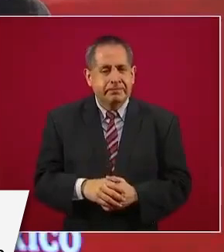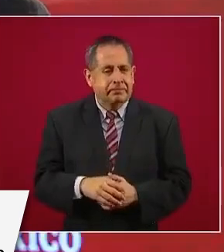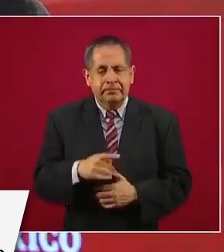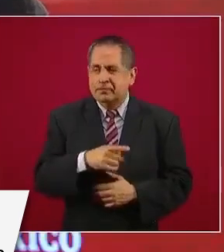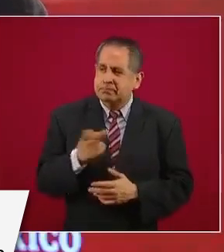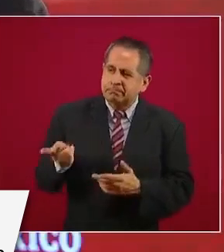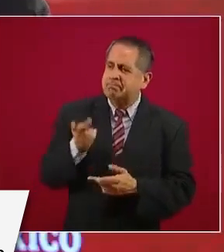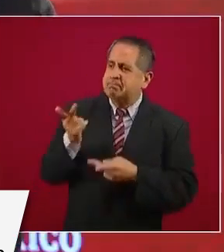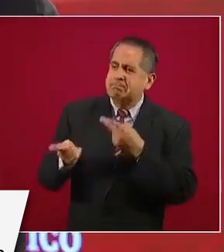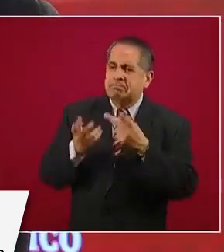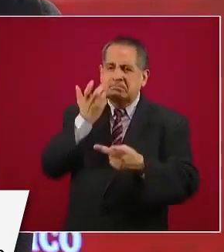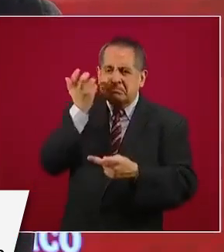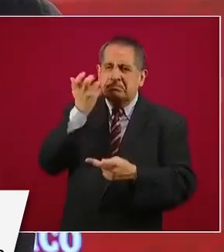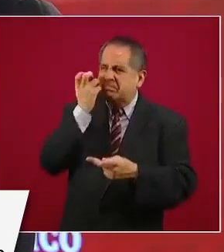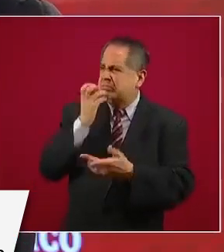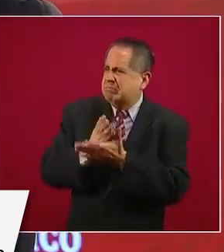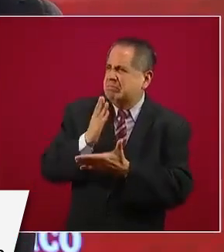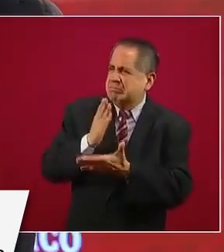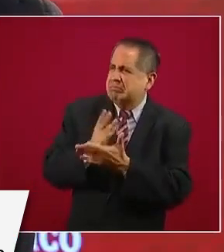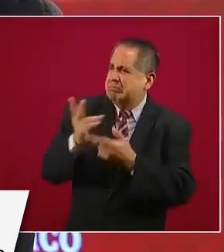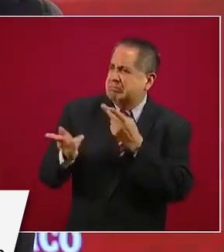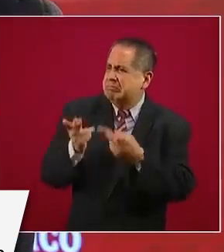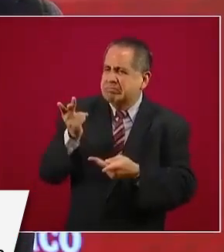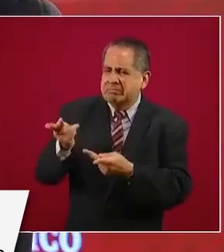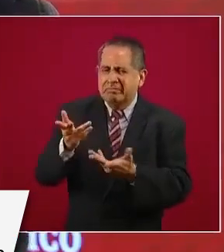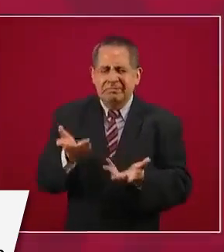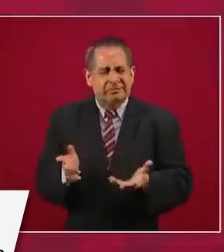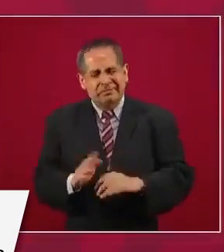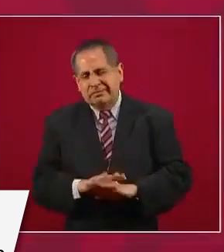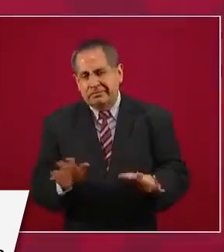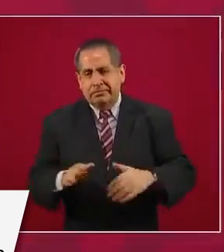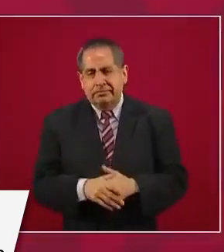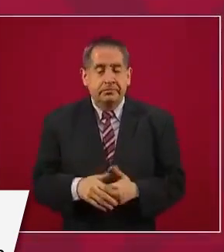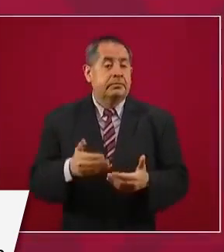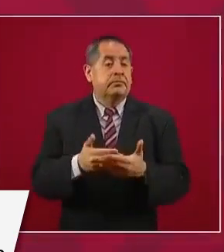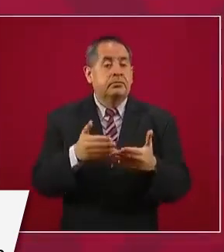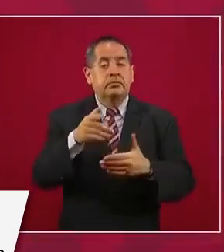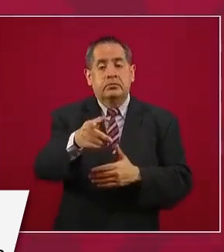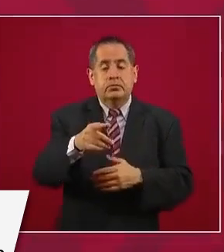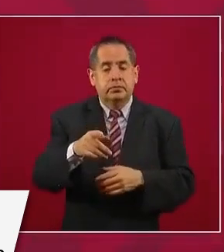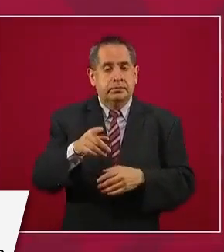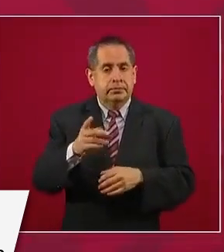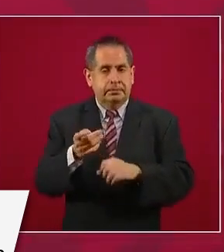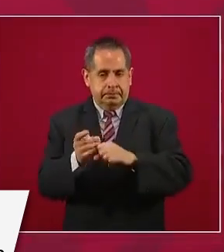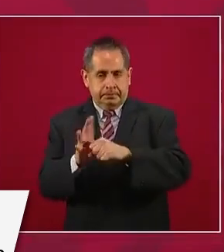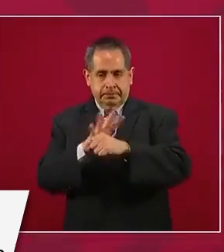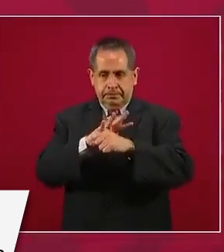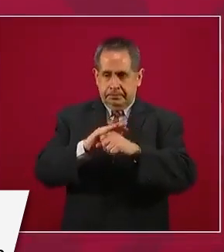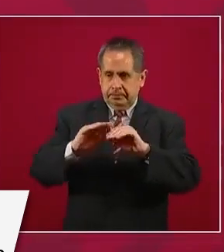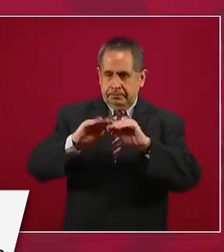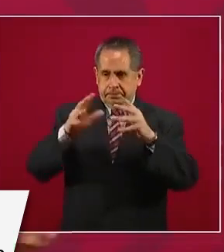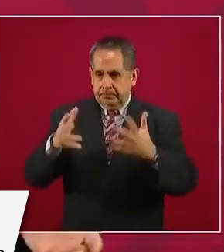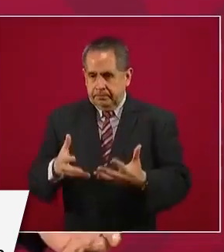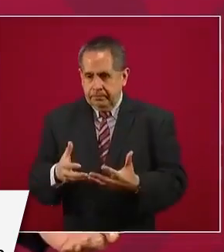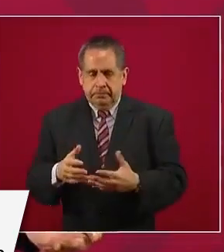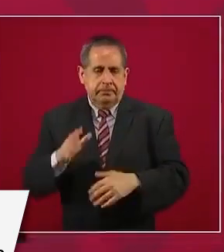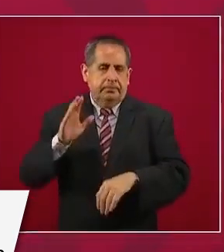cuestionando constantemente. Entonces, ahora con lo de la pandemia,